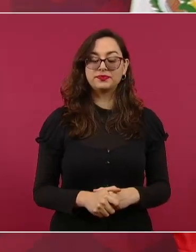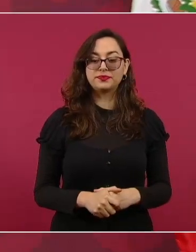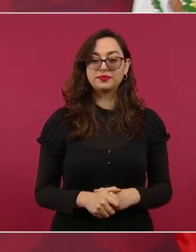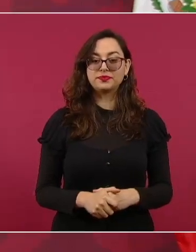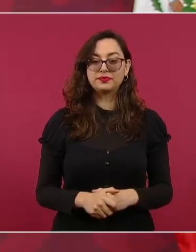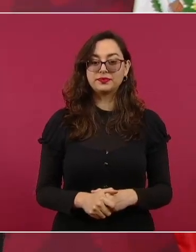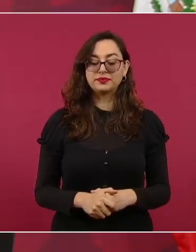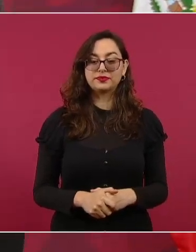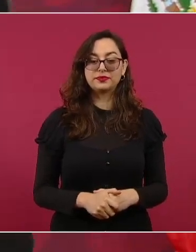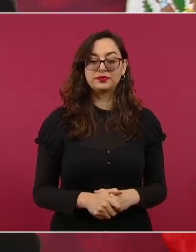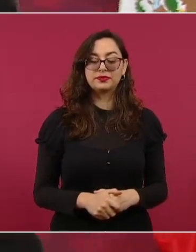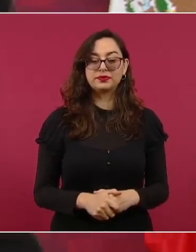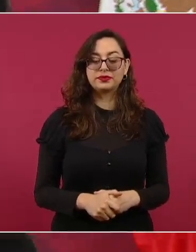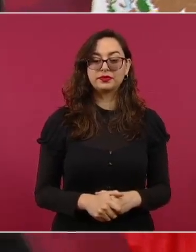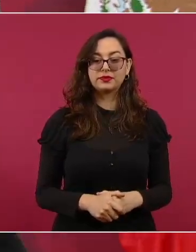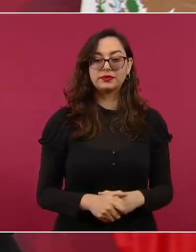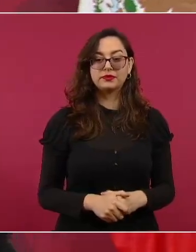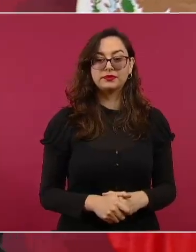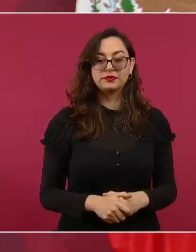haya